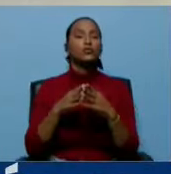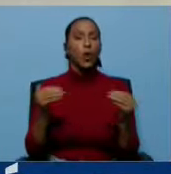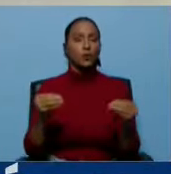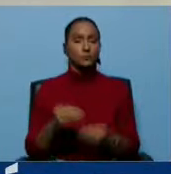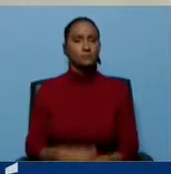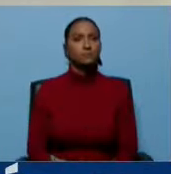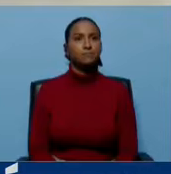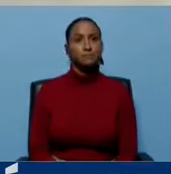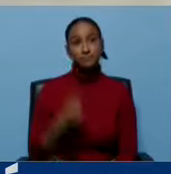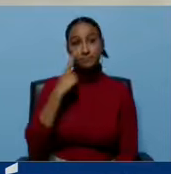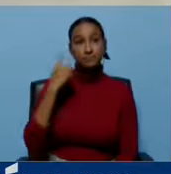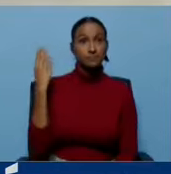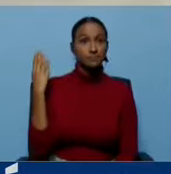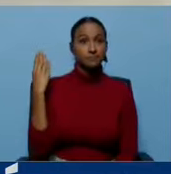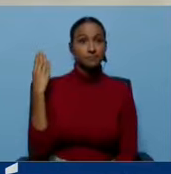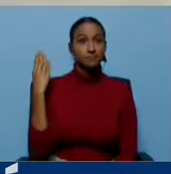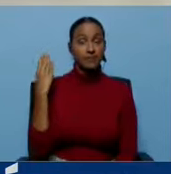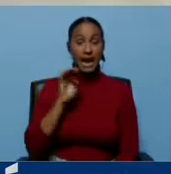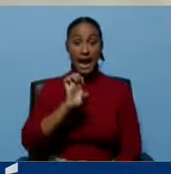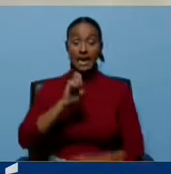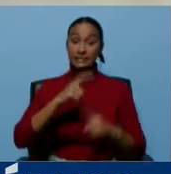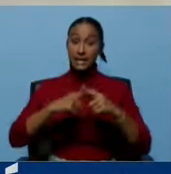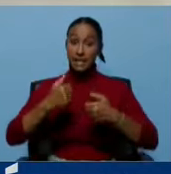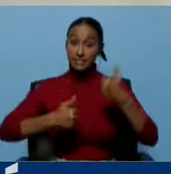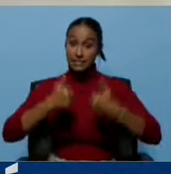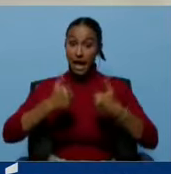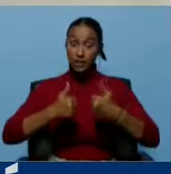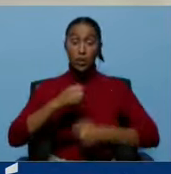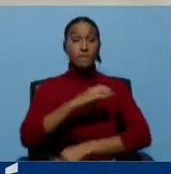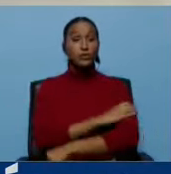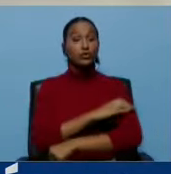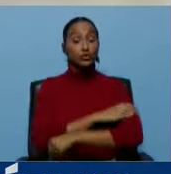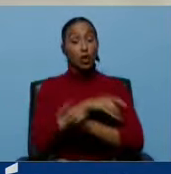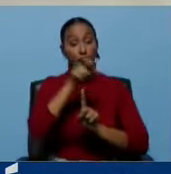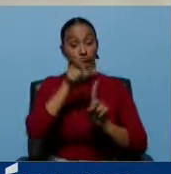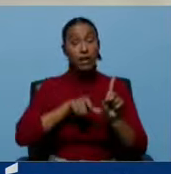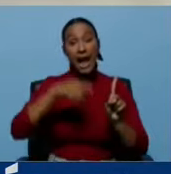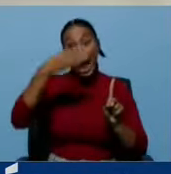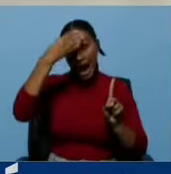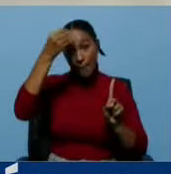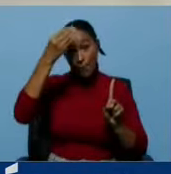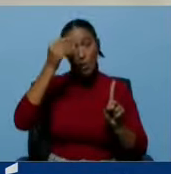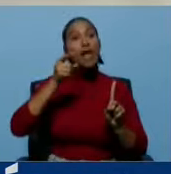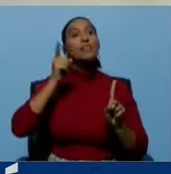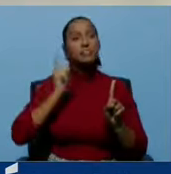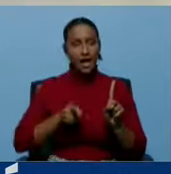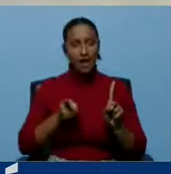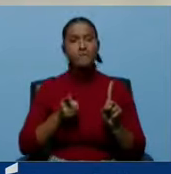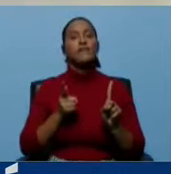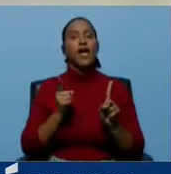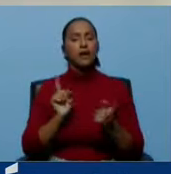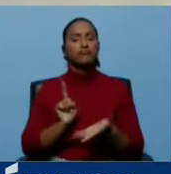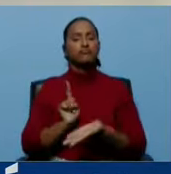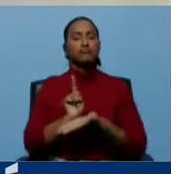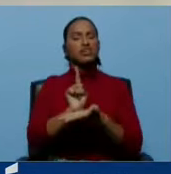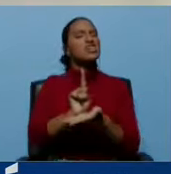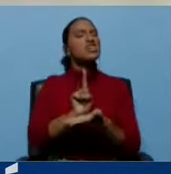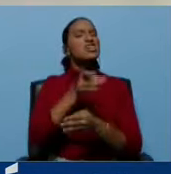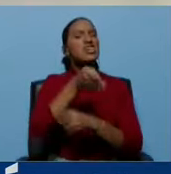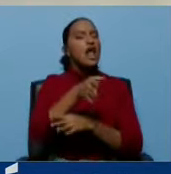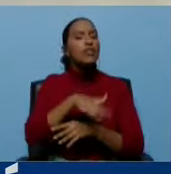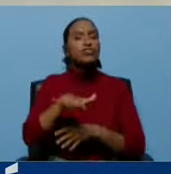el excandidato de la extrema derecha Edmundo González Urrutia deberá rendir declaraciones ante la